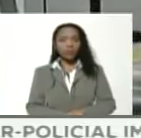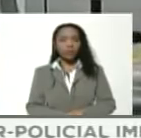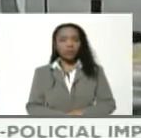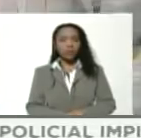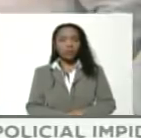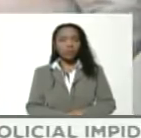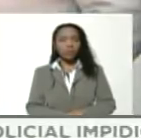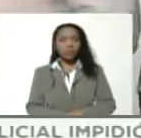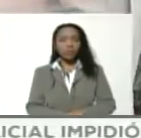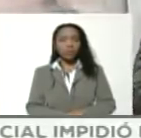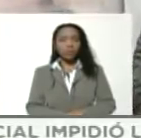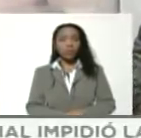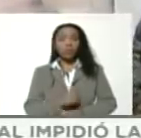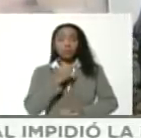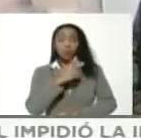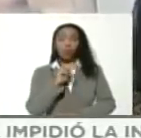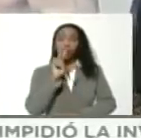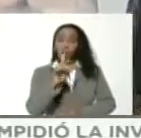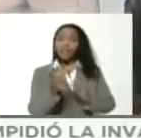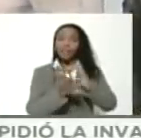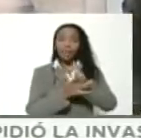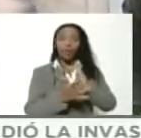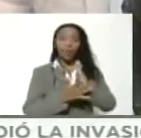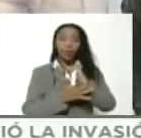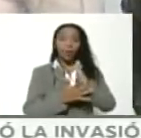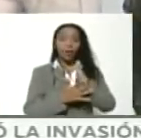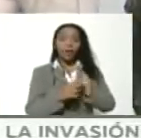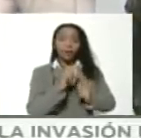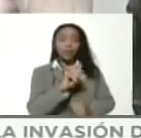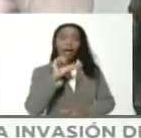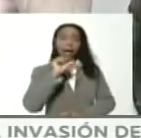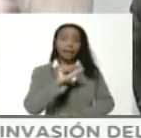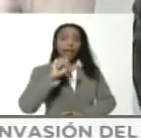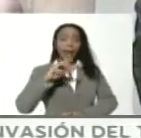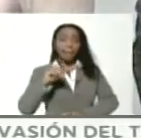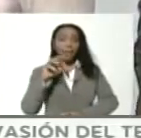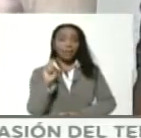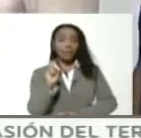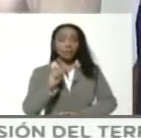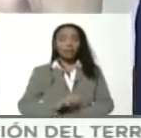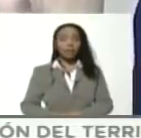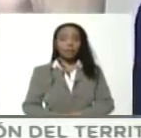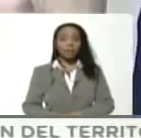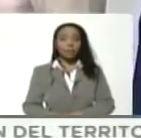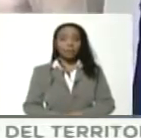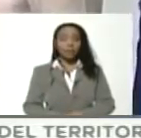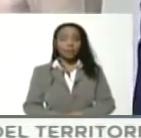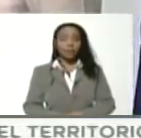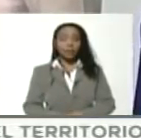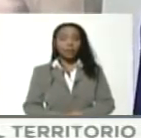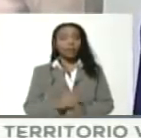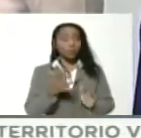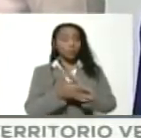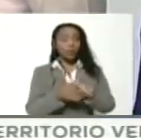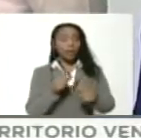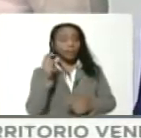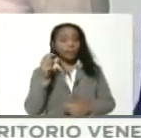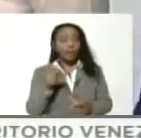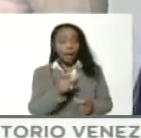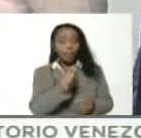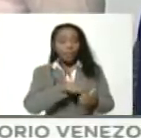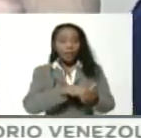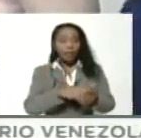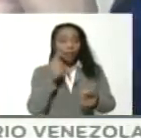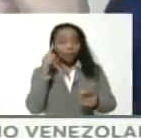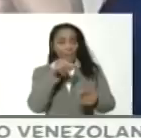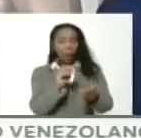Con cooperativa. Bueno, tenemos aquí dos tecnologías, una tecnología que se llama SMT, que es de soldadura de los componentes sobre la tarjeta, y una tecnología THT, que es